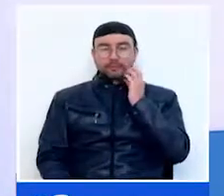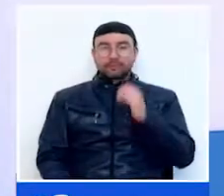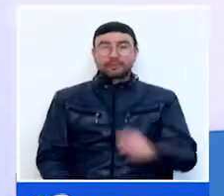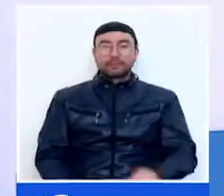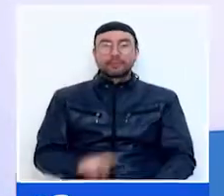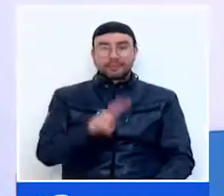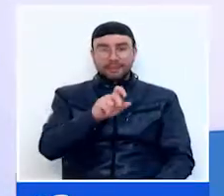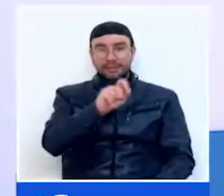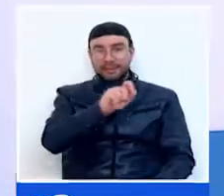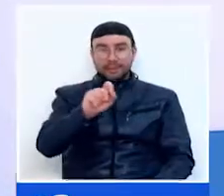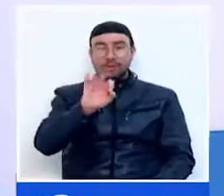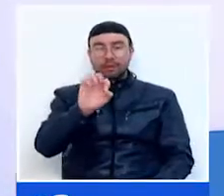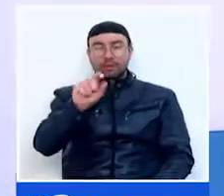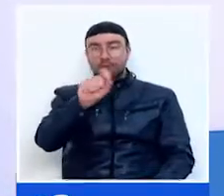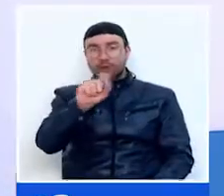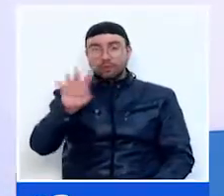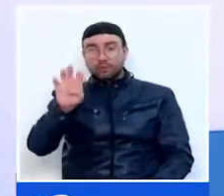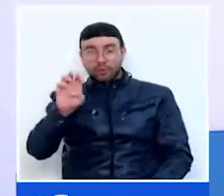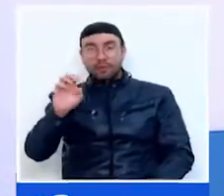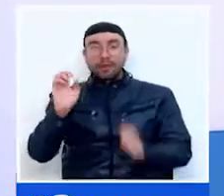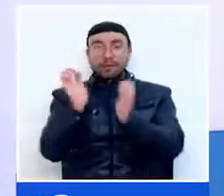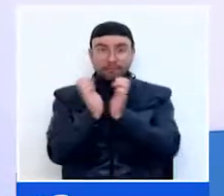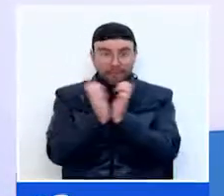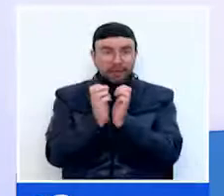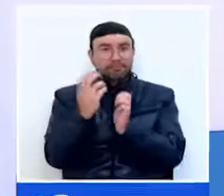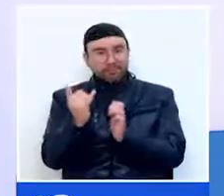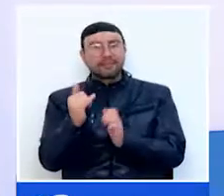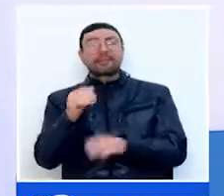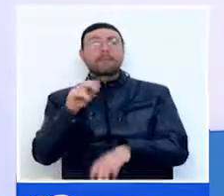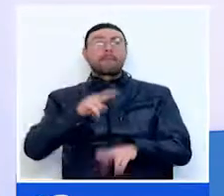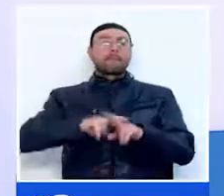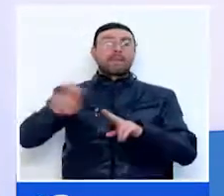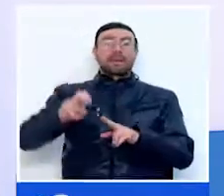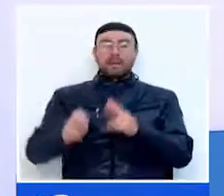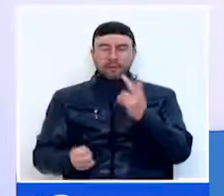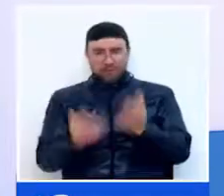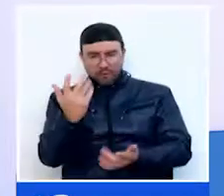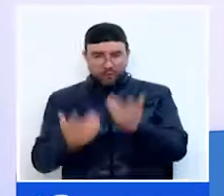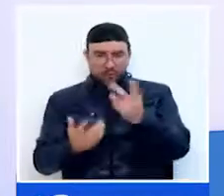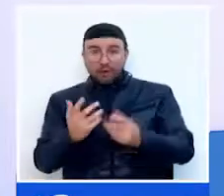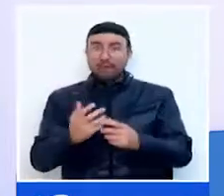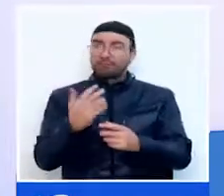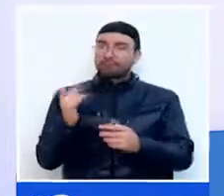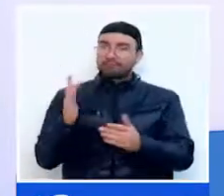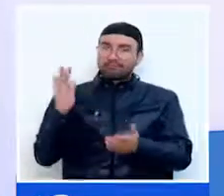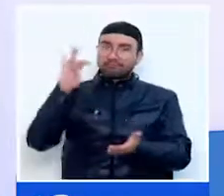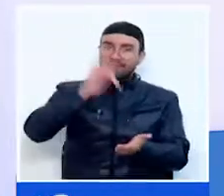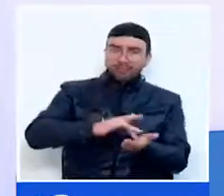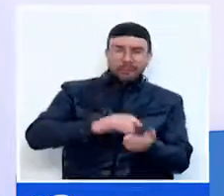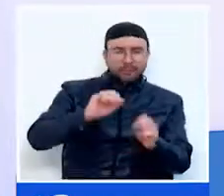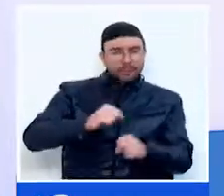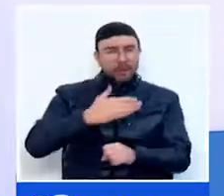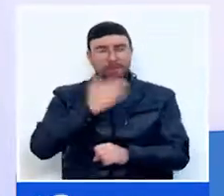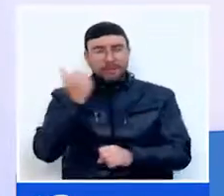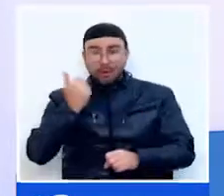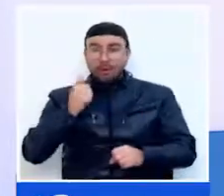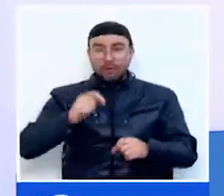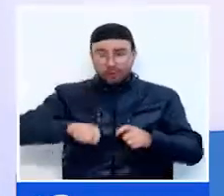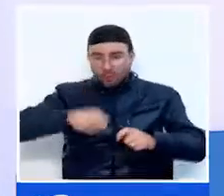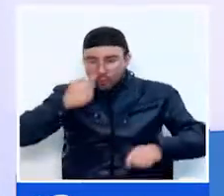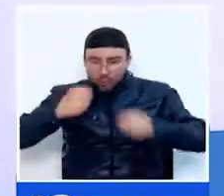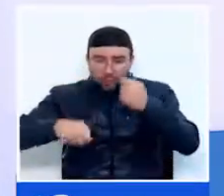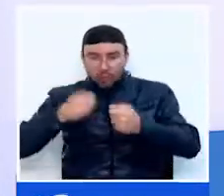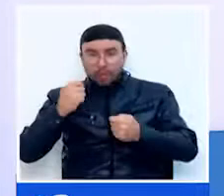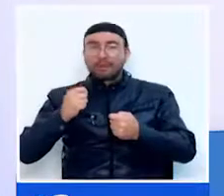la capital caldense vivirá Sabor a Manizales, una feria gastronómica en la que se podrán disfrutar los mejores platos y productos